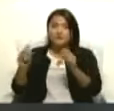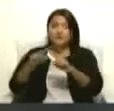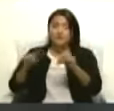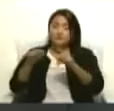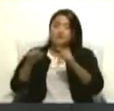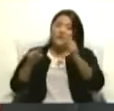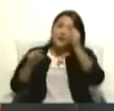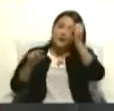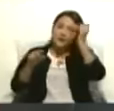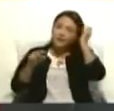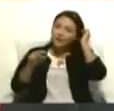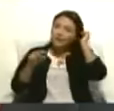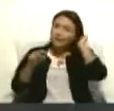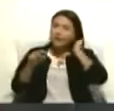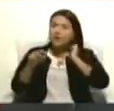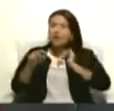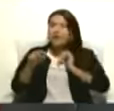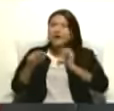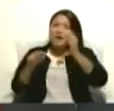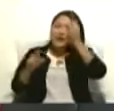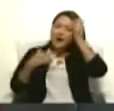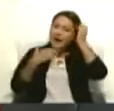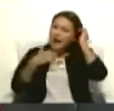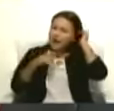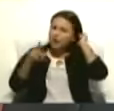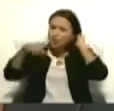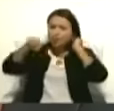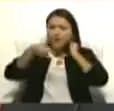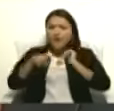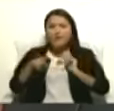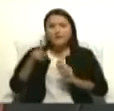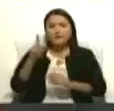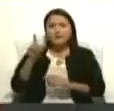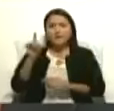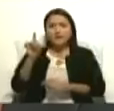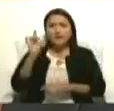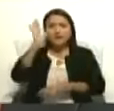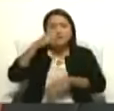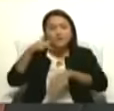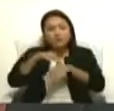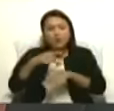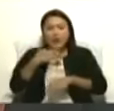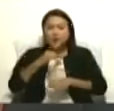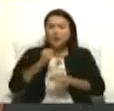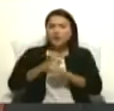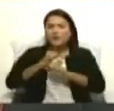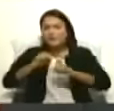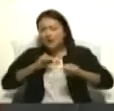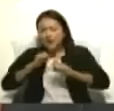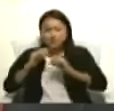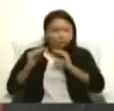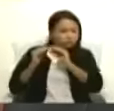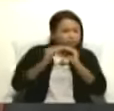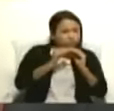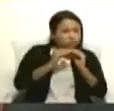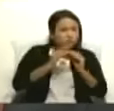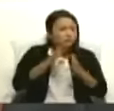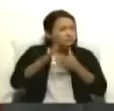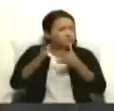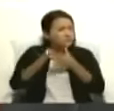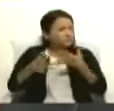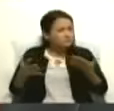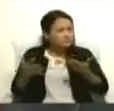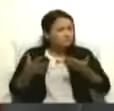implicaría algo algún trabajo legislativo también respecto a este carácter vinculante y si pudiera va por ahí o o En qué en qué